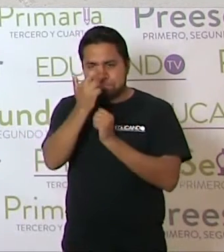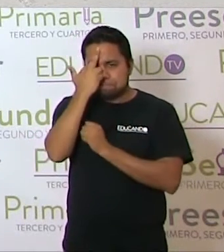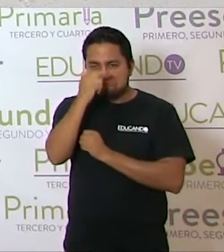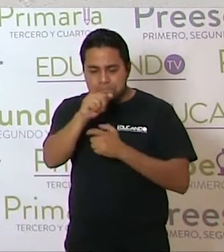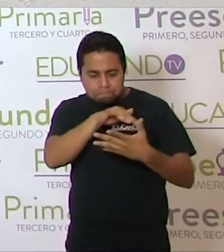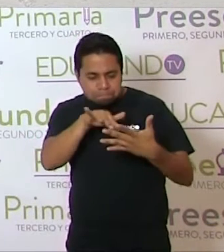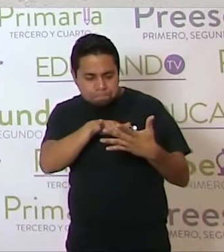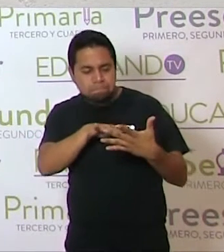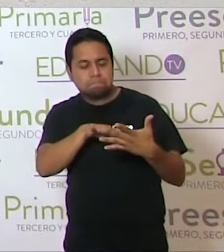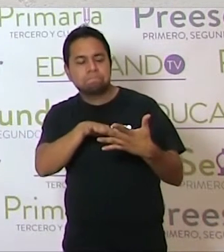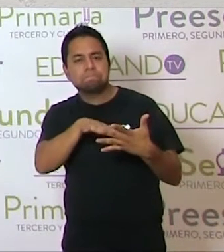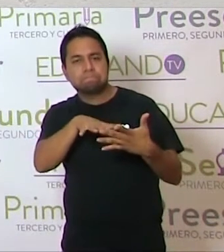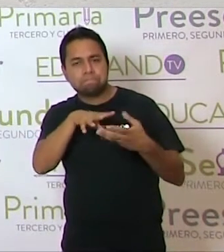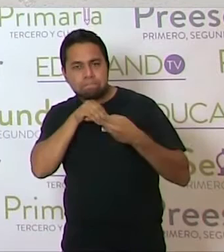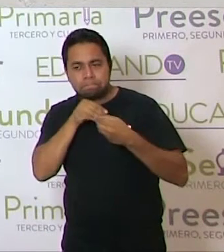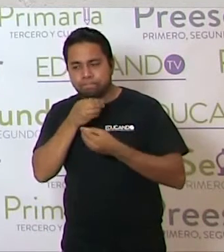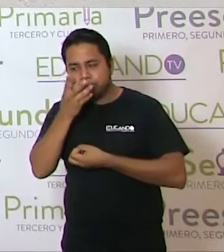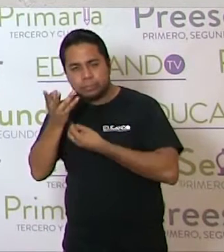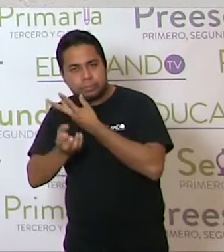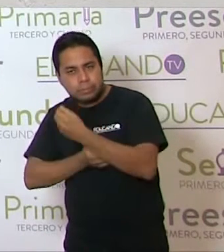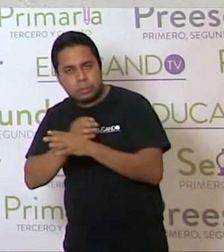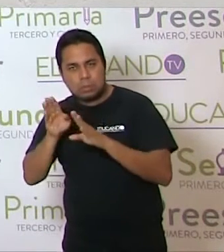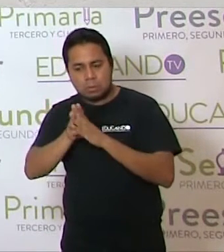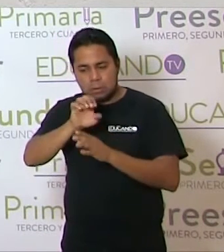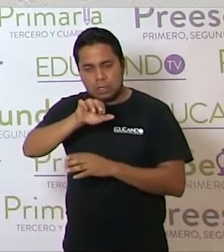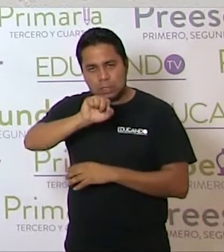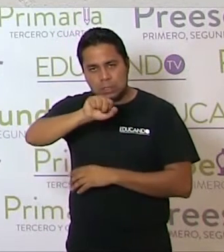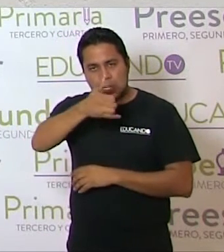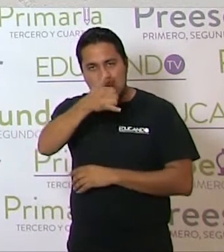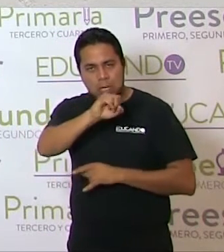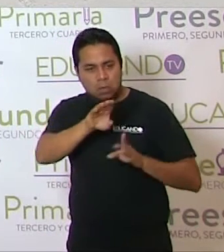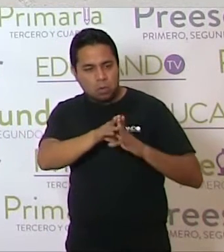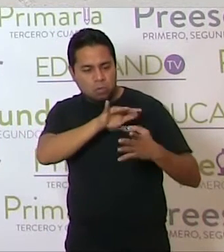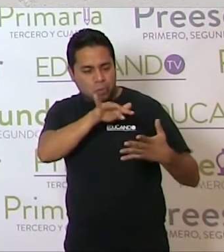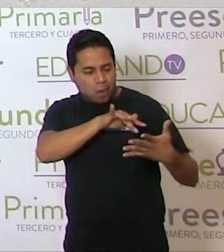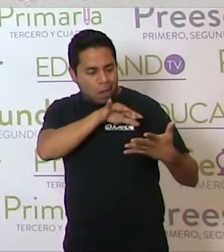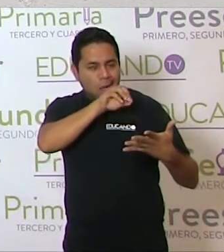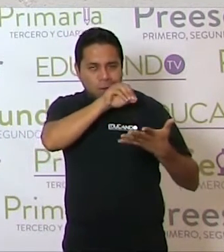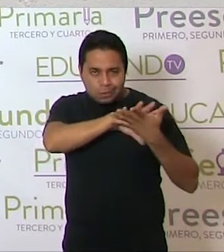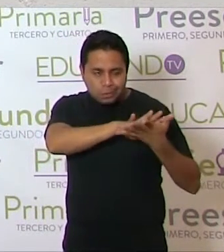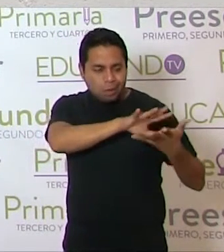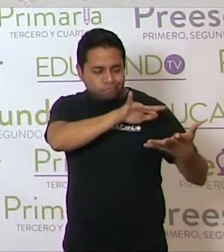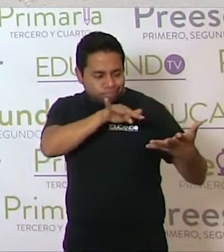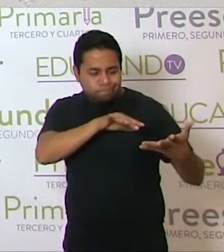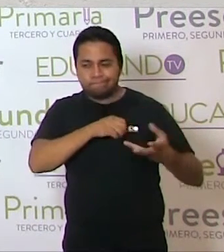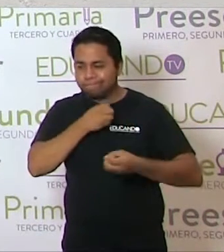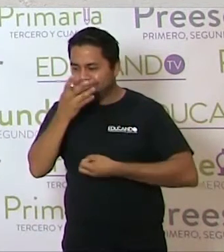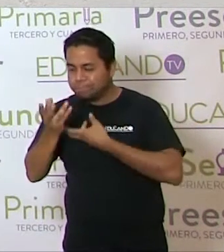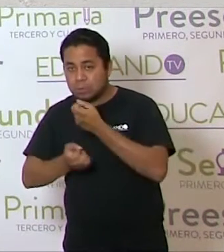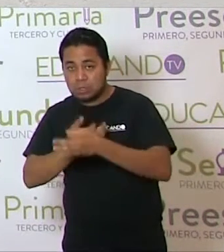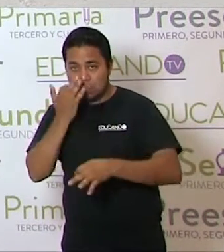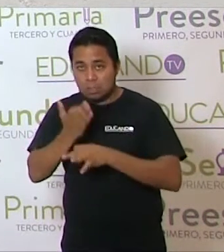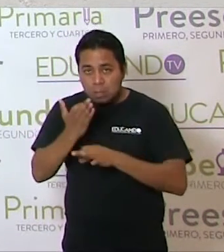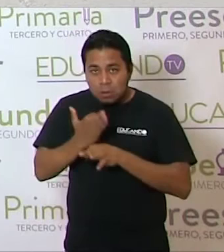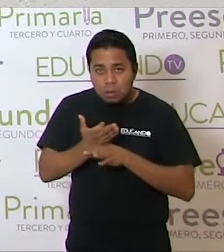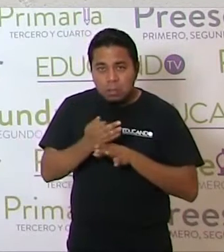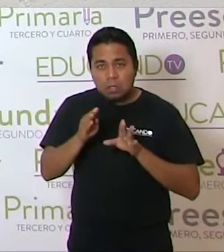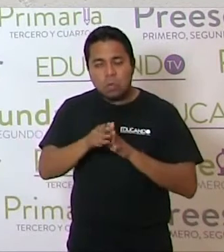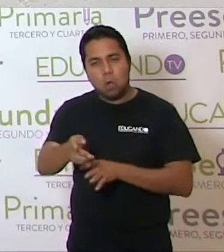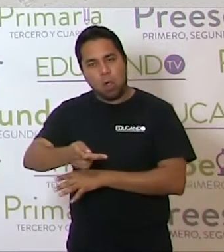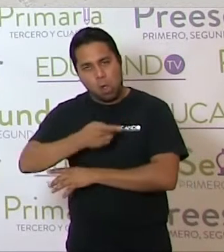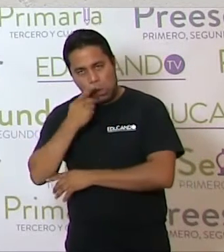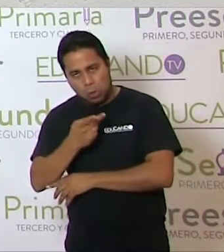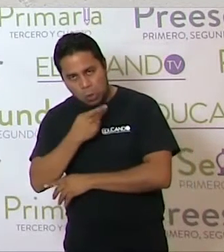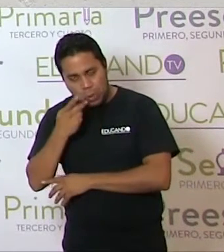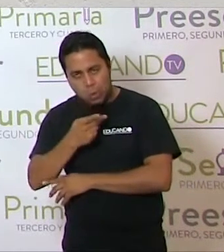a partir del ensayo a partir de de lo escrito pero hoy es argumentar a partir de lo oral de